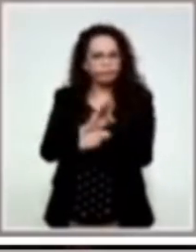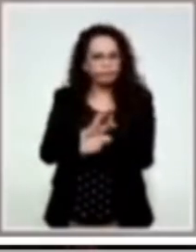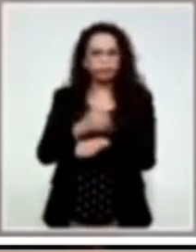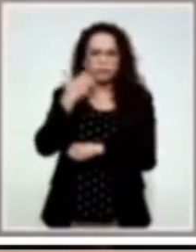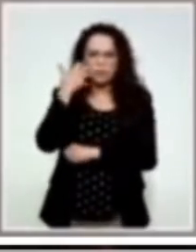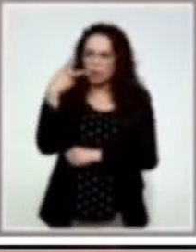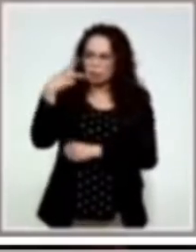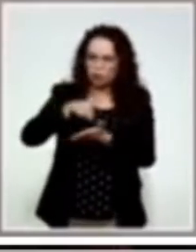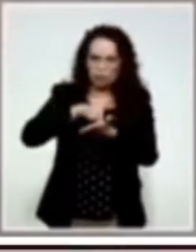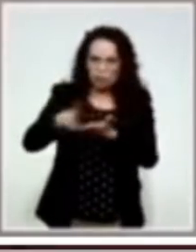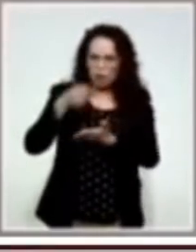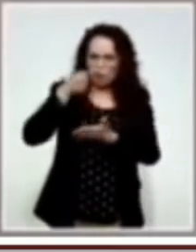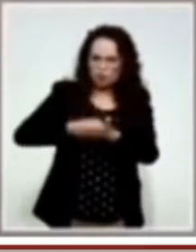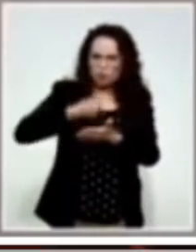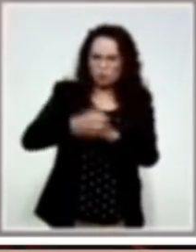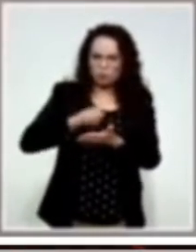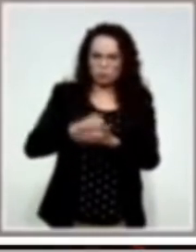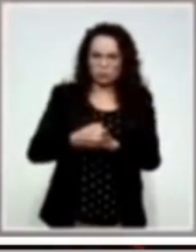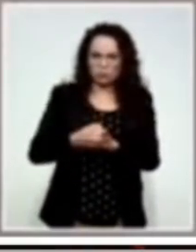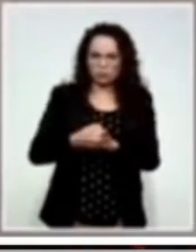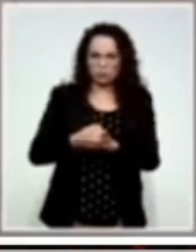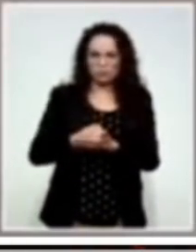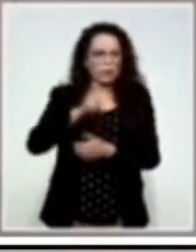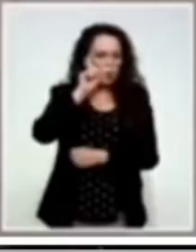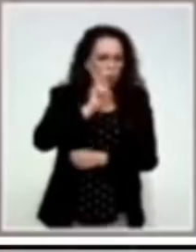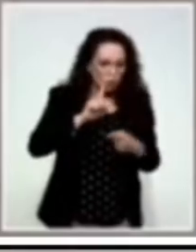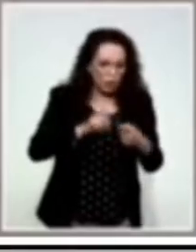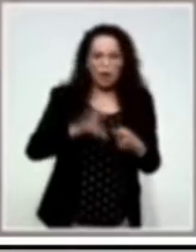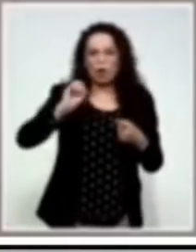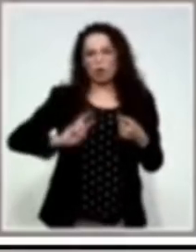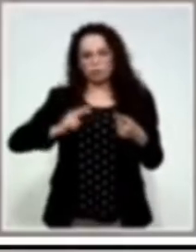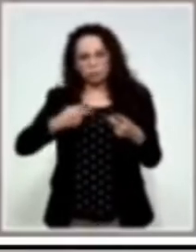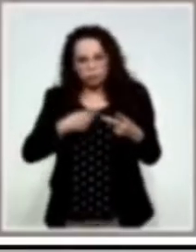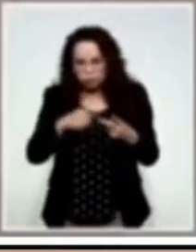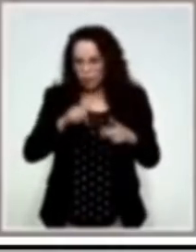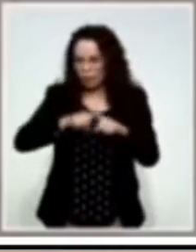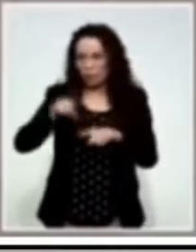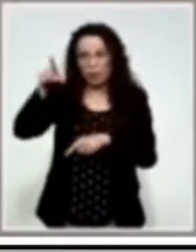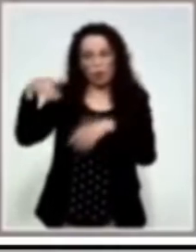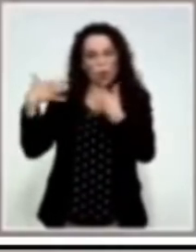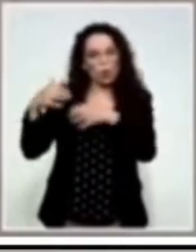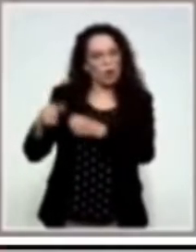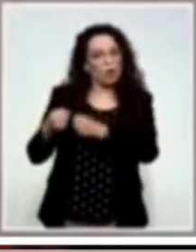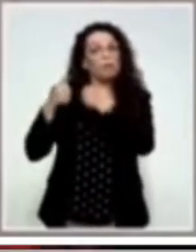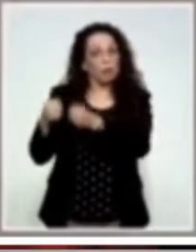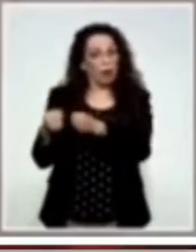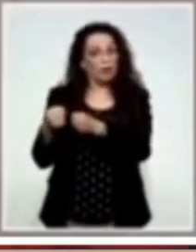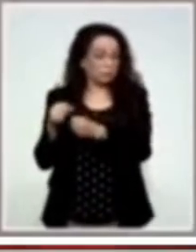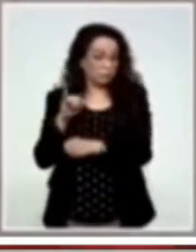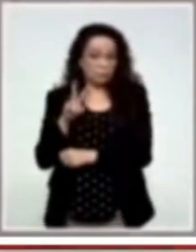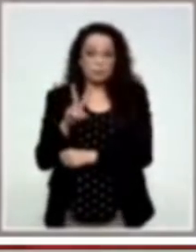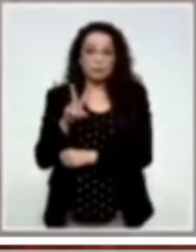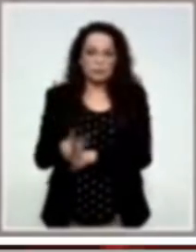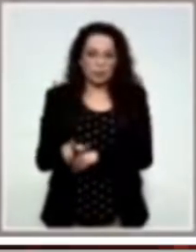citar solo a ellas, son muy fuertes y normalmente se encuentran mezclados también con